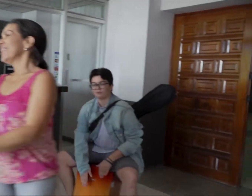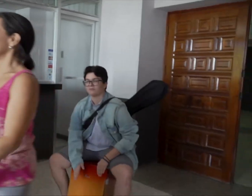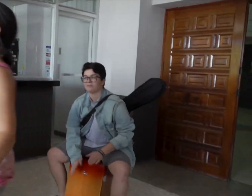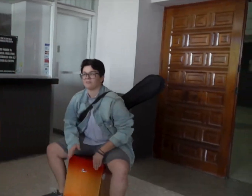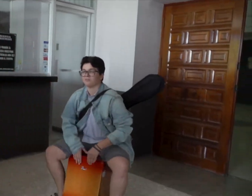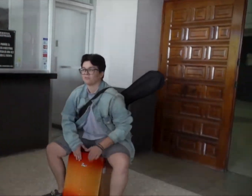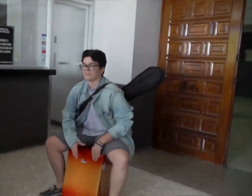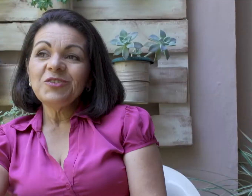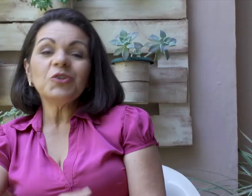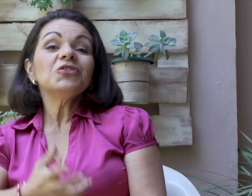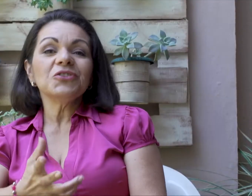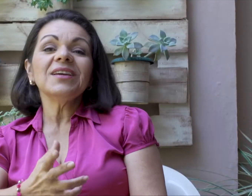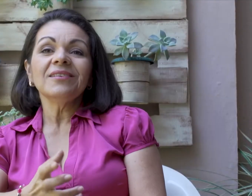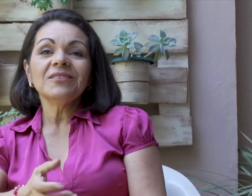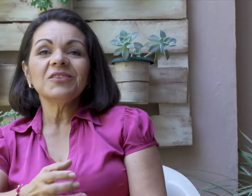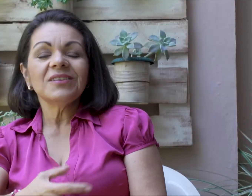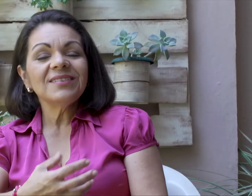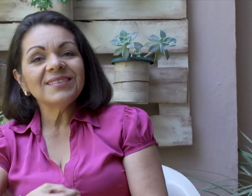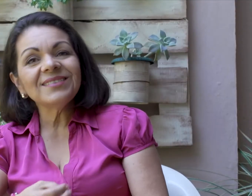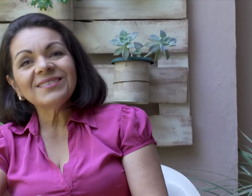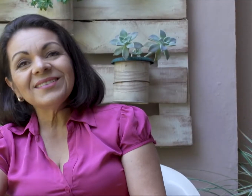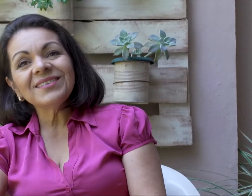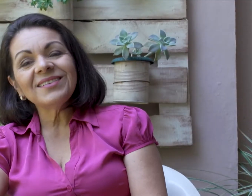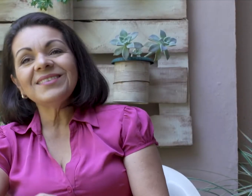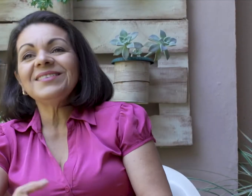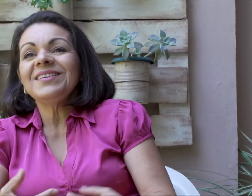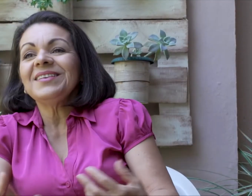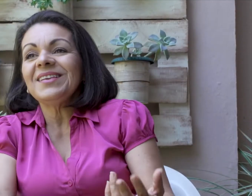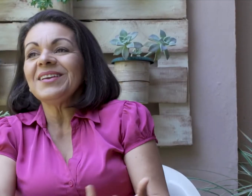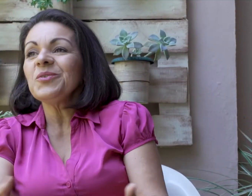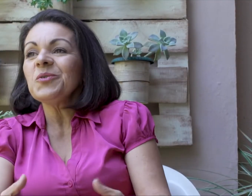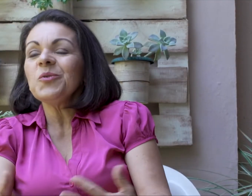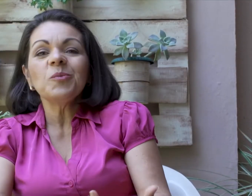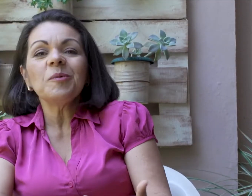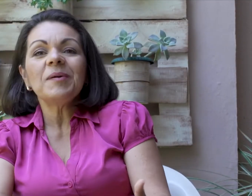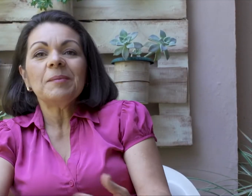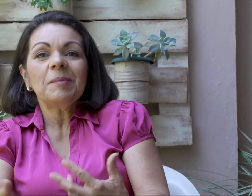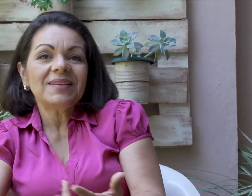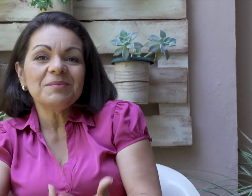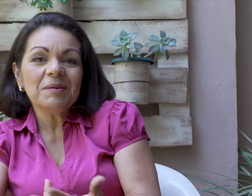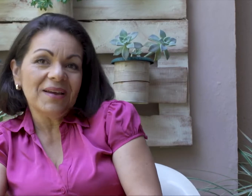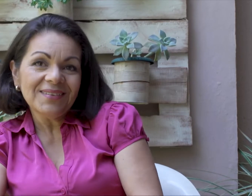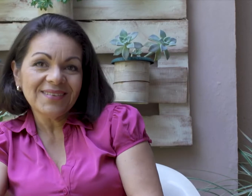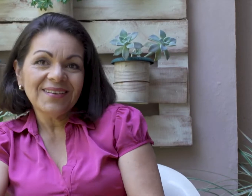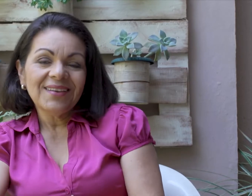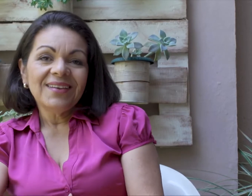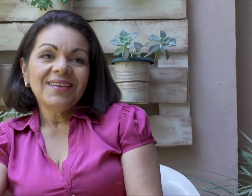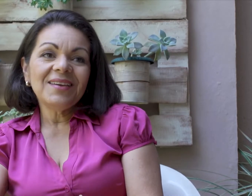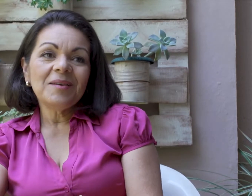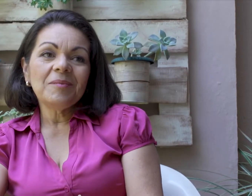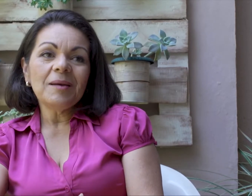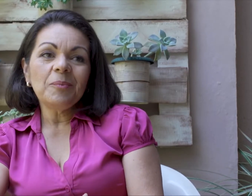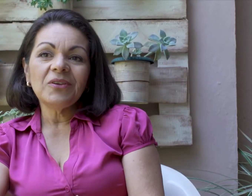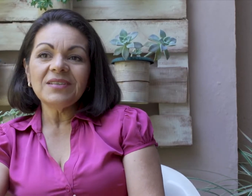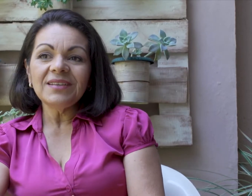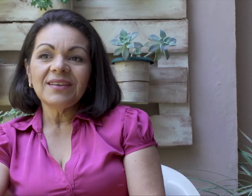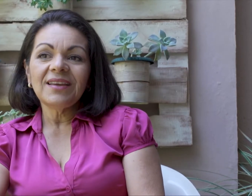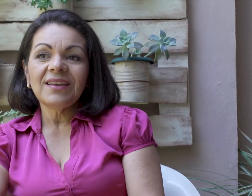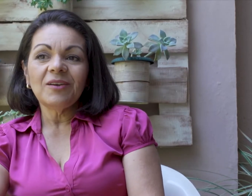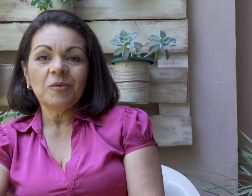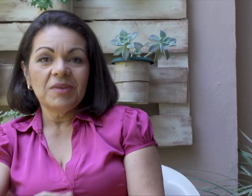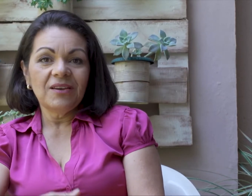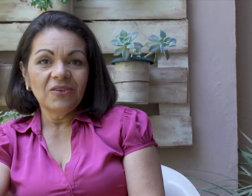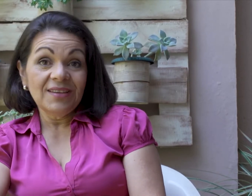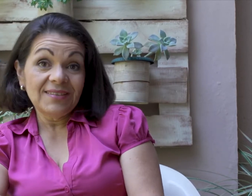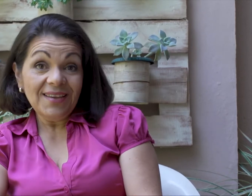Cafades como tal Yo lo soñé O sea, yo decía Quisiera que hubiera un grupo Para papás y mamás Que me apoyen